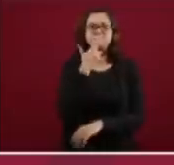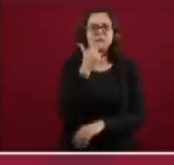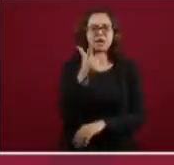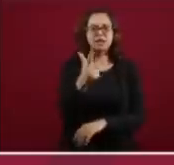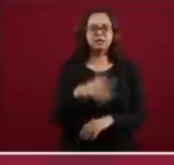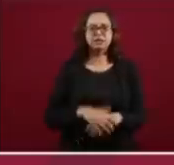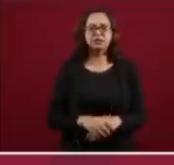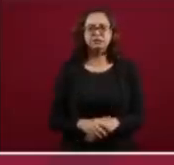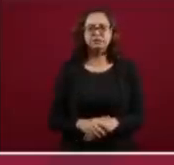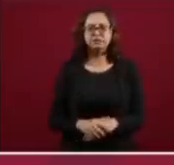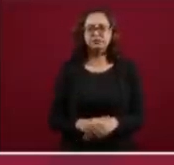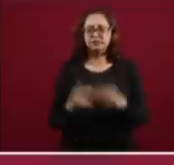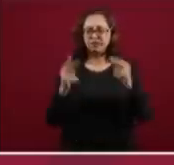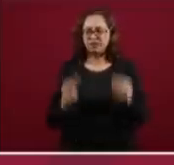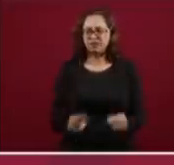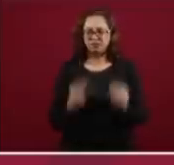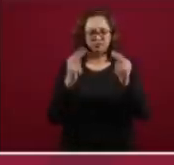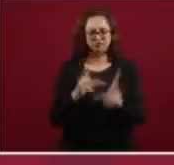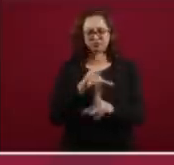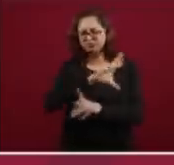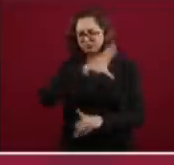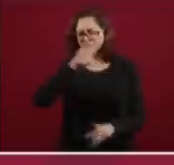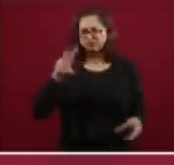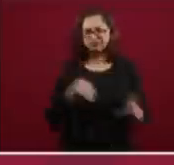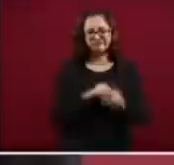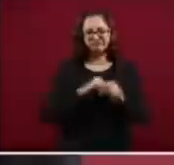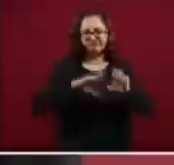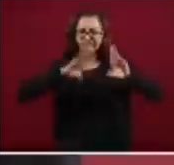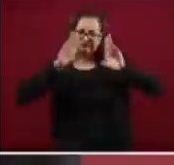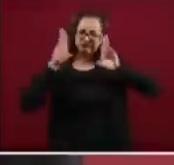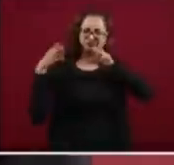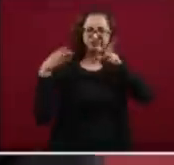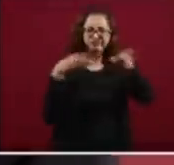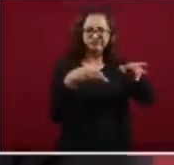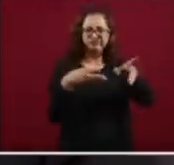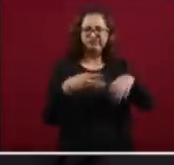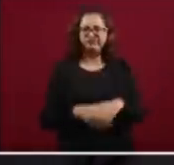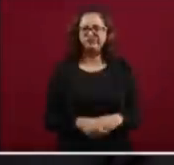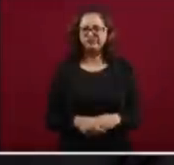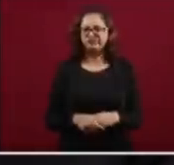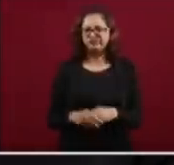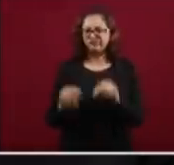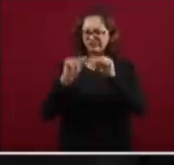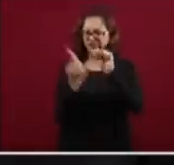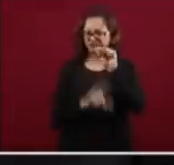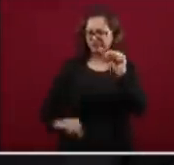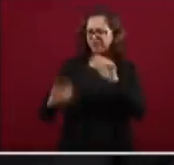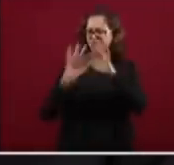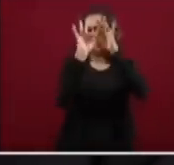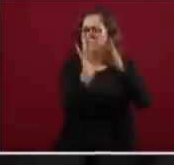el mercado lo resolvía todo que para que el estado